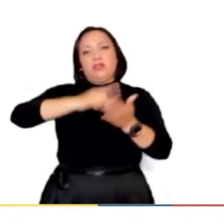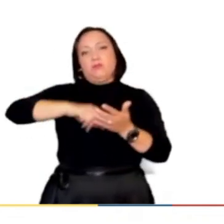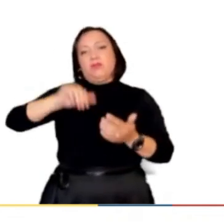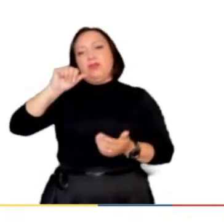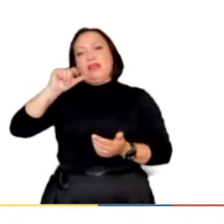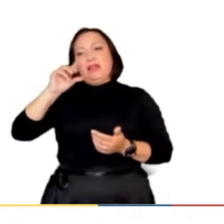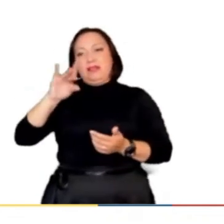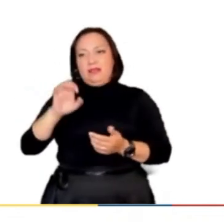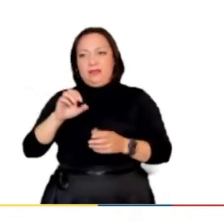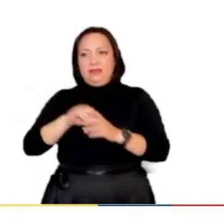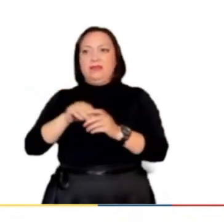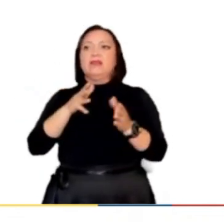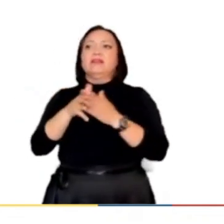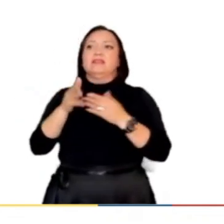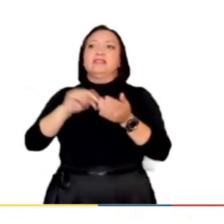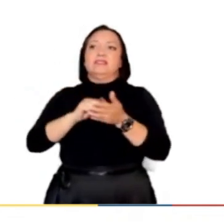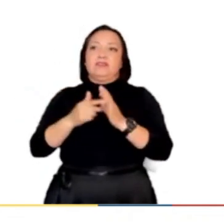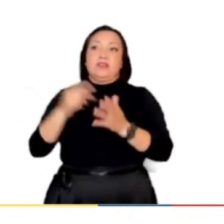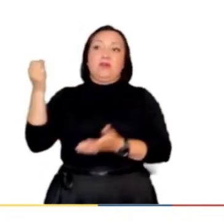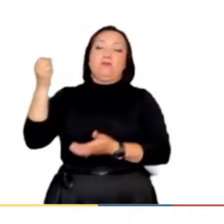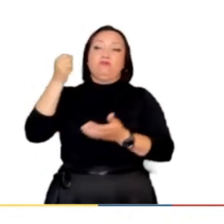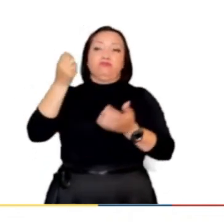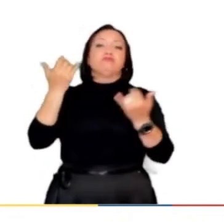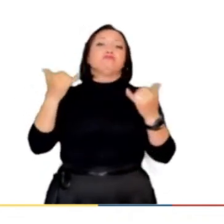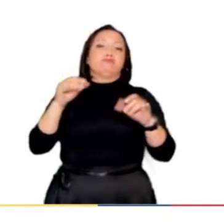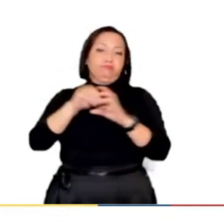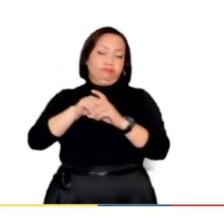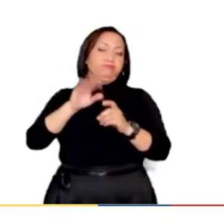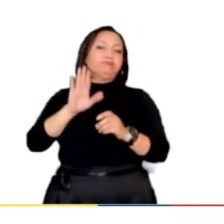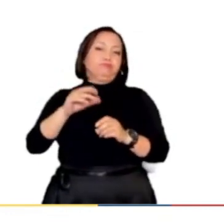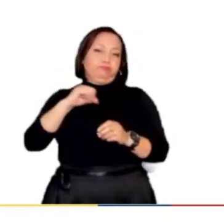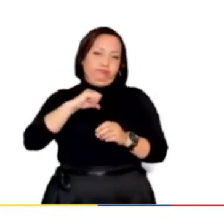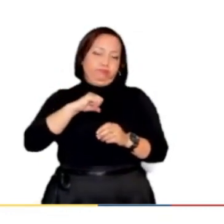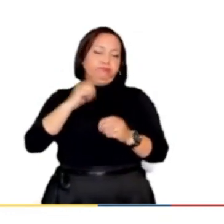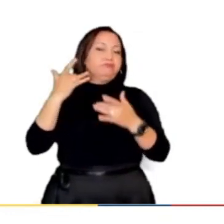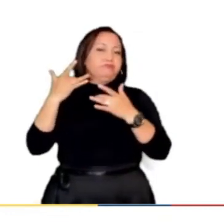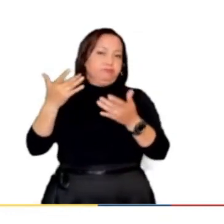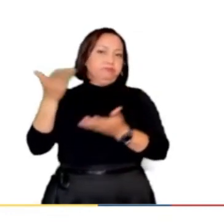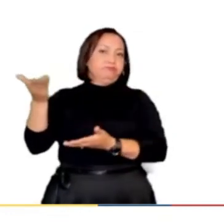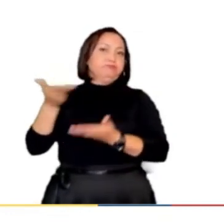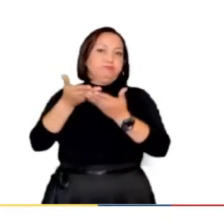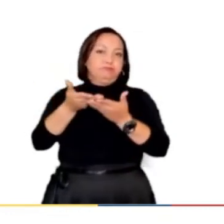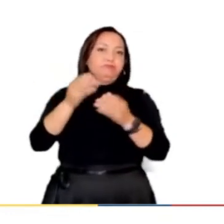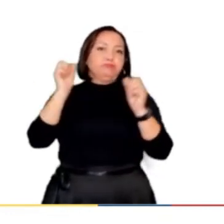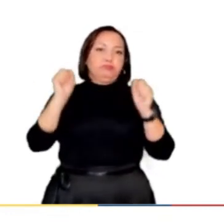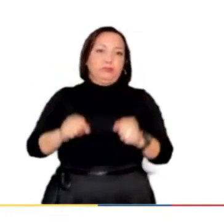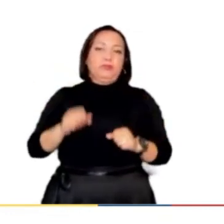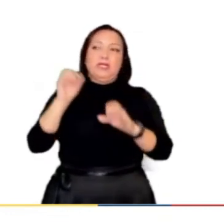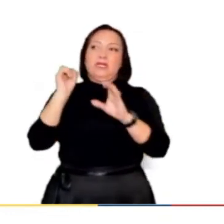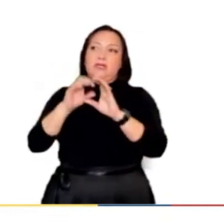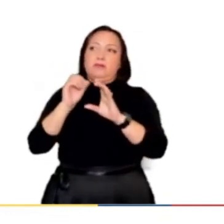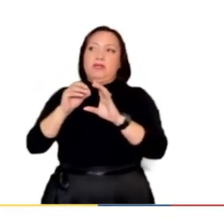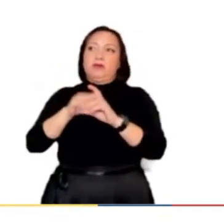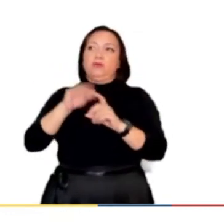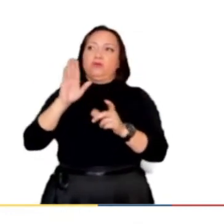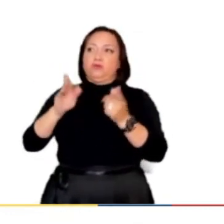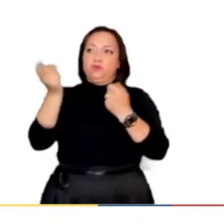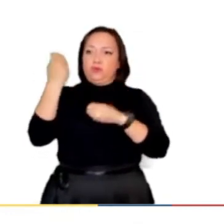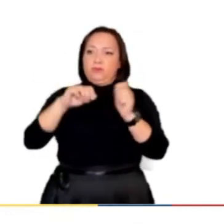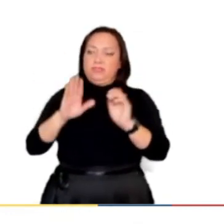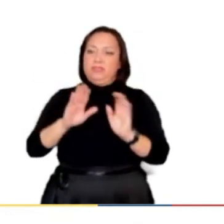era claro que los recursos ya se encontraban a disposición del banco